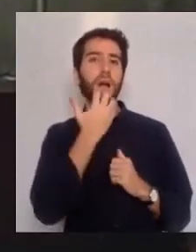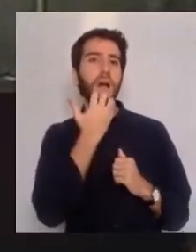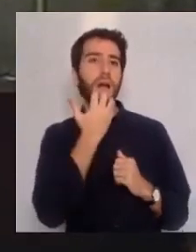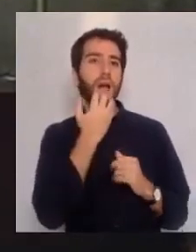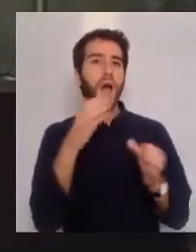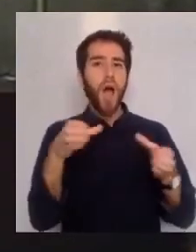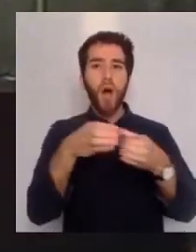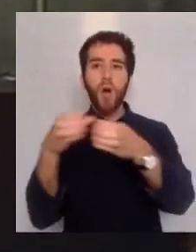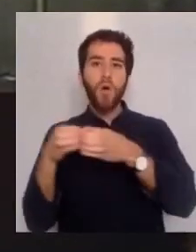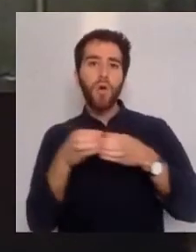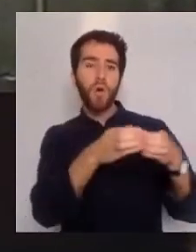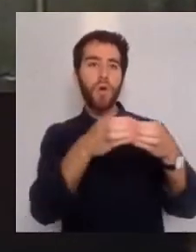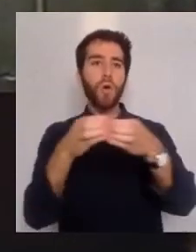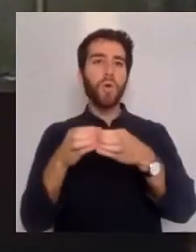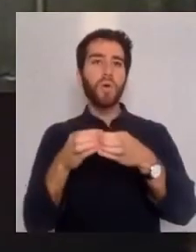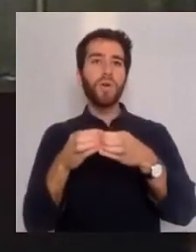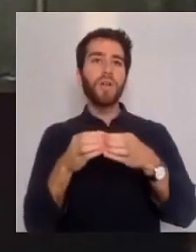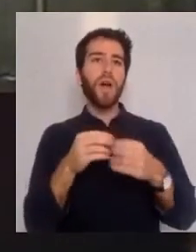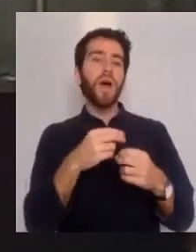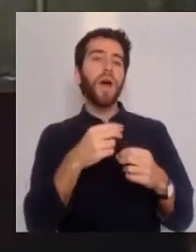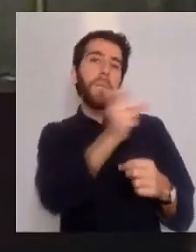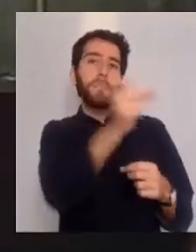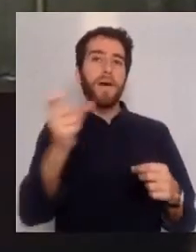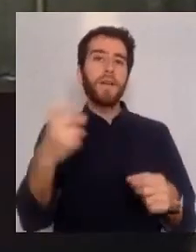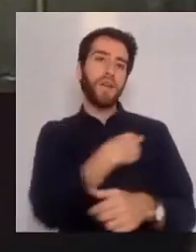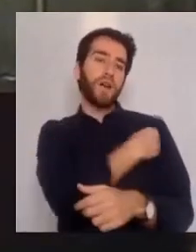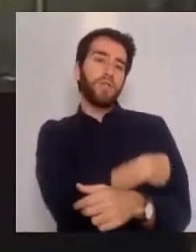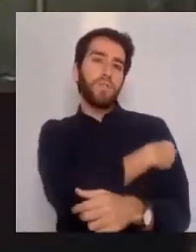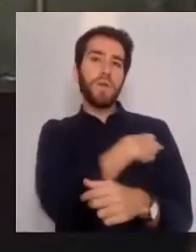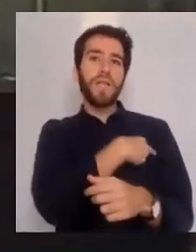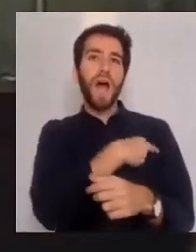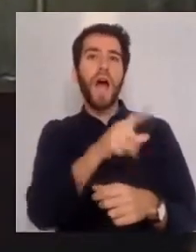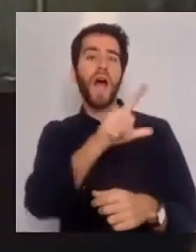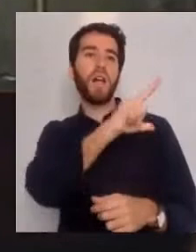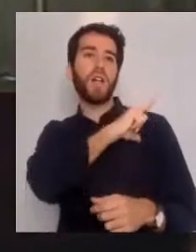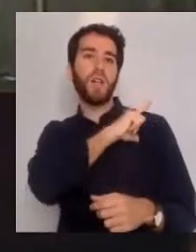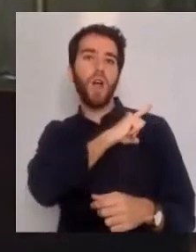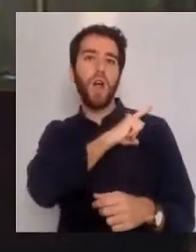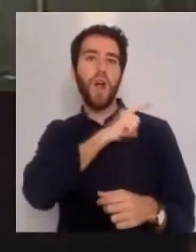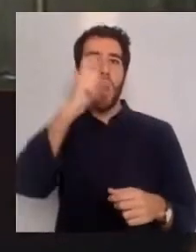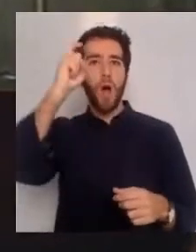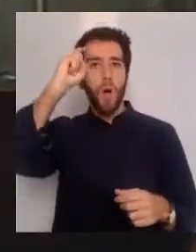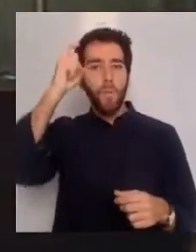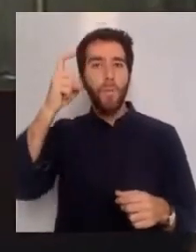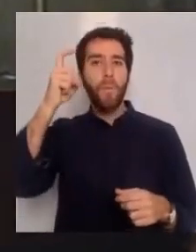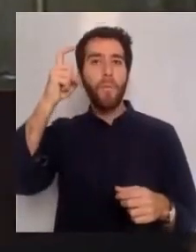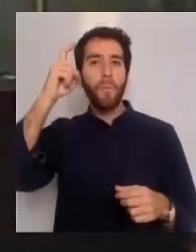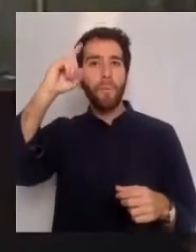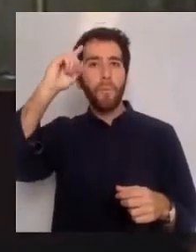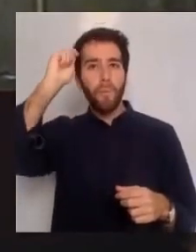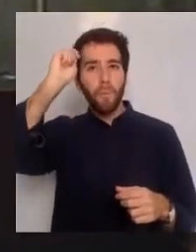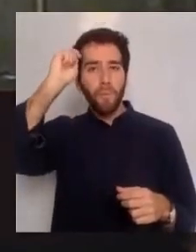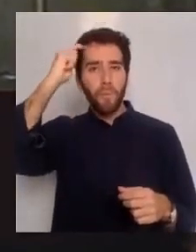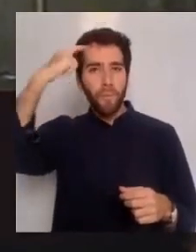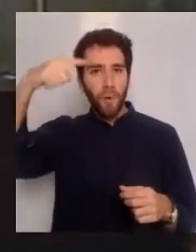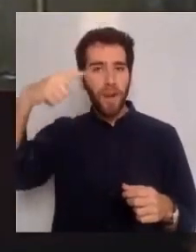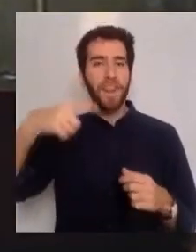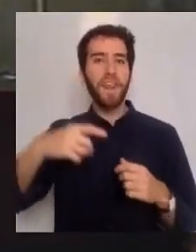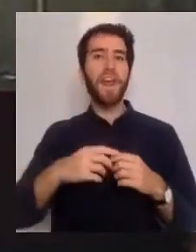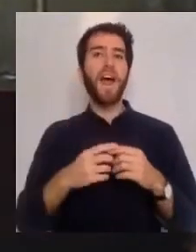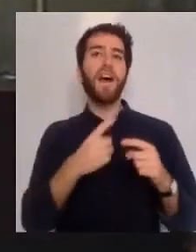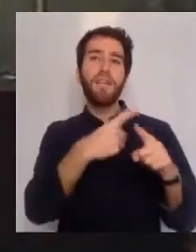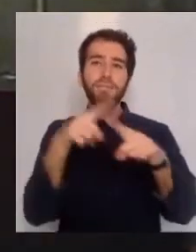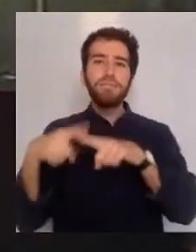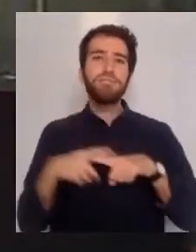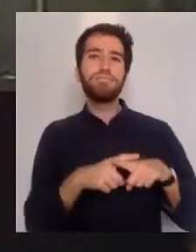ser y de opinar, pero que son capaces de unirse por un proyecto común, al servicio del pueblo y del bien